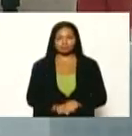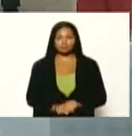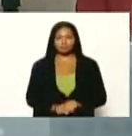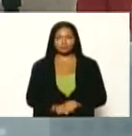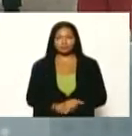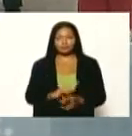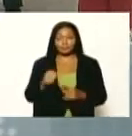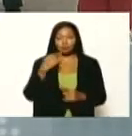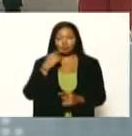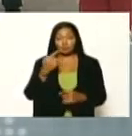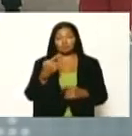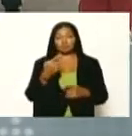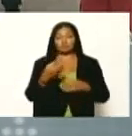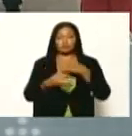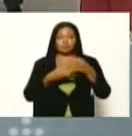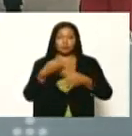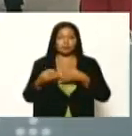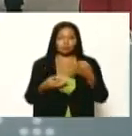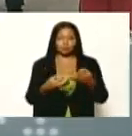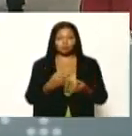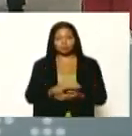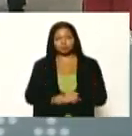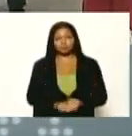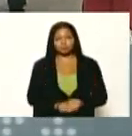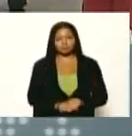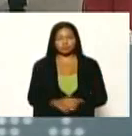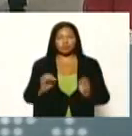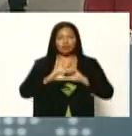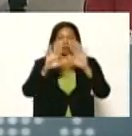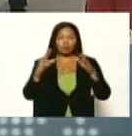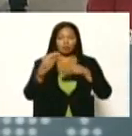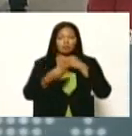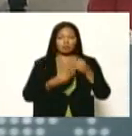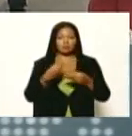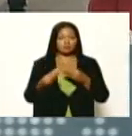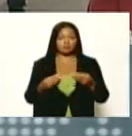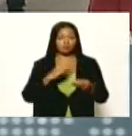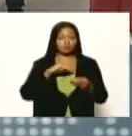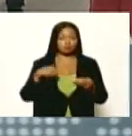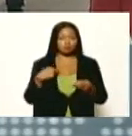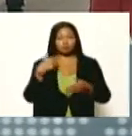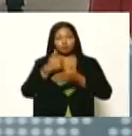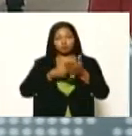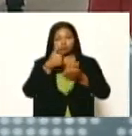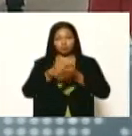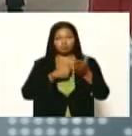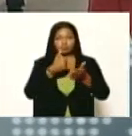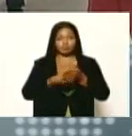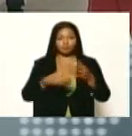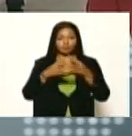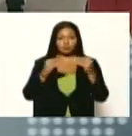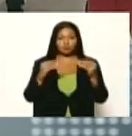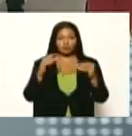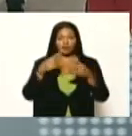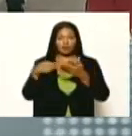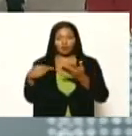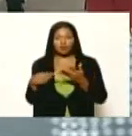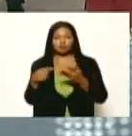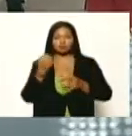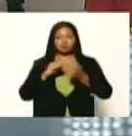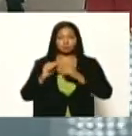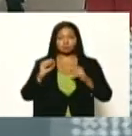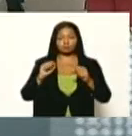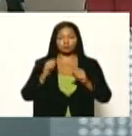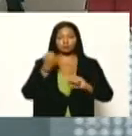Pero te estaba diciendo que precisamente eso es lo que estábamos luchando contra el bloqueo, la escasez